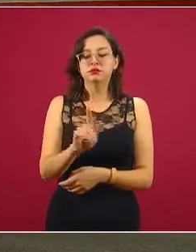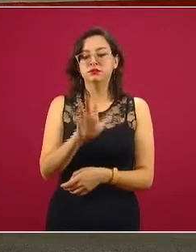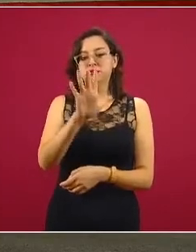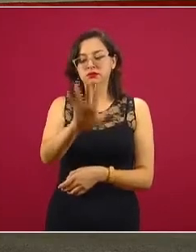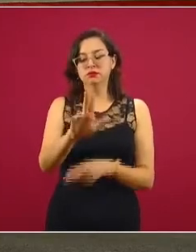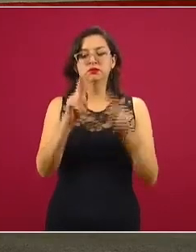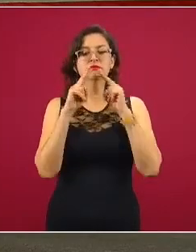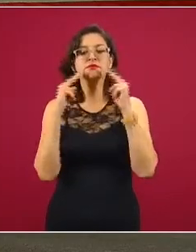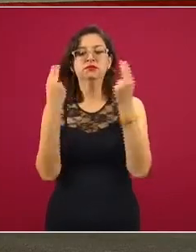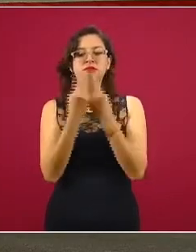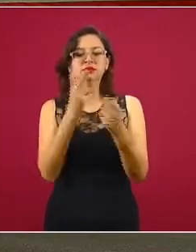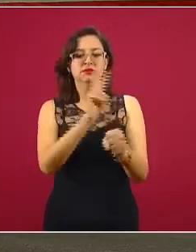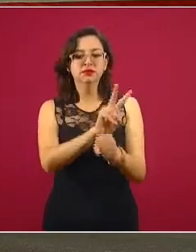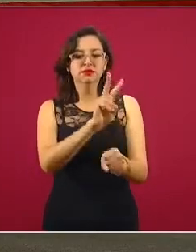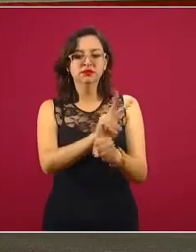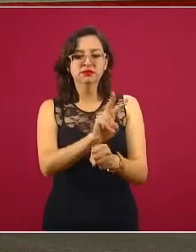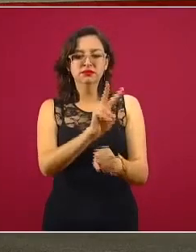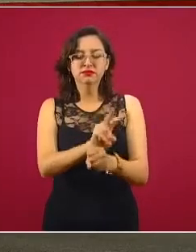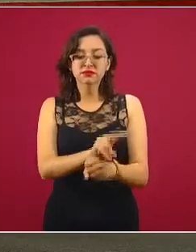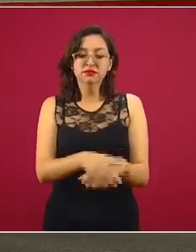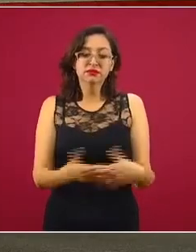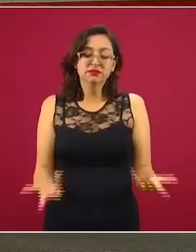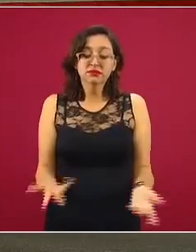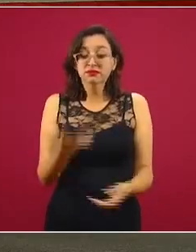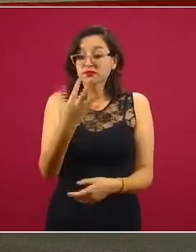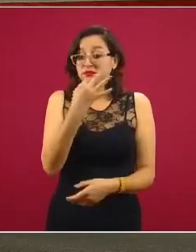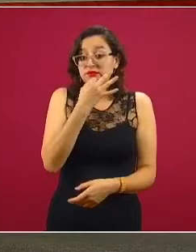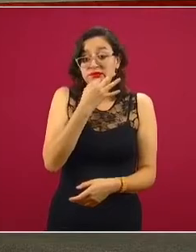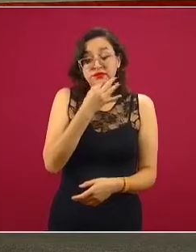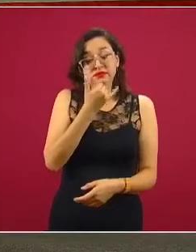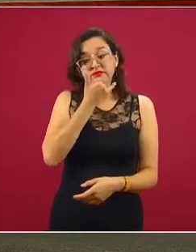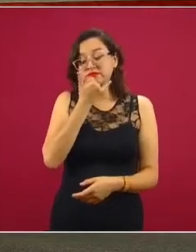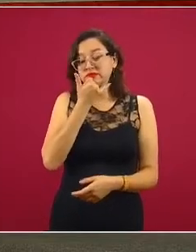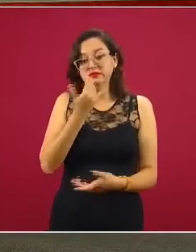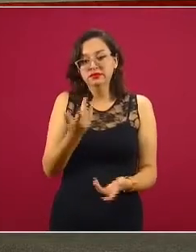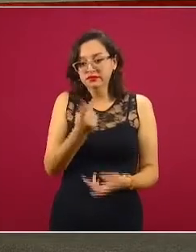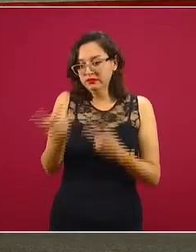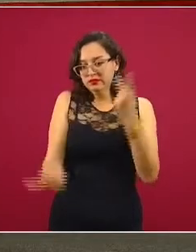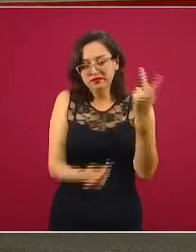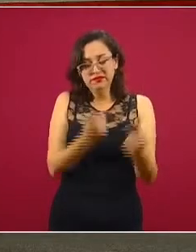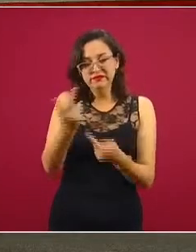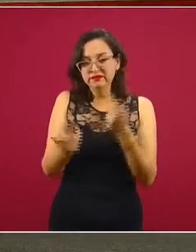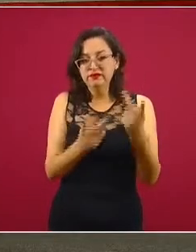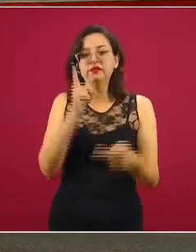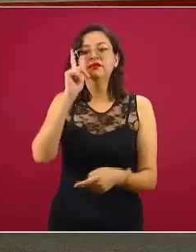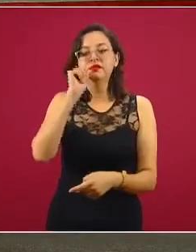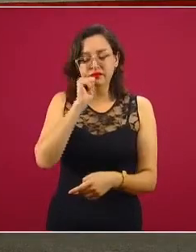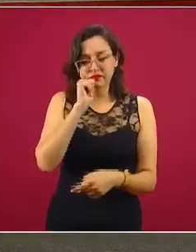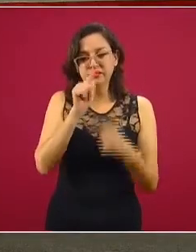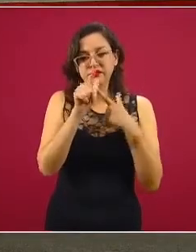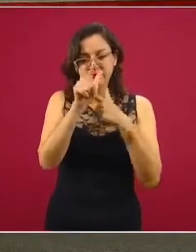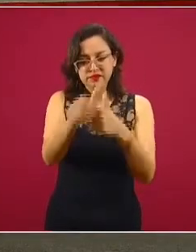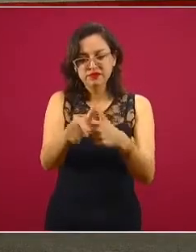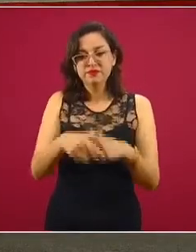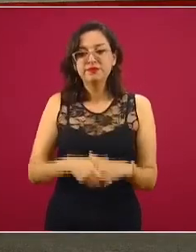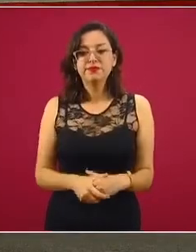monitoras de influenza. Quedan 5 minutos, entonces quizá no va a dar tiempo de preguntas, pero las guardan para mañana.